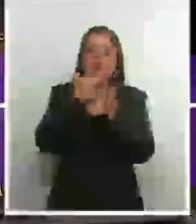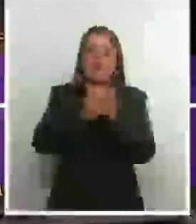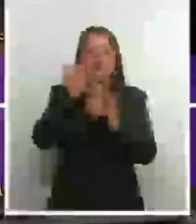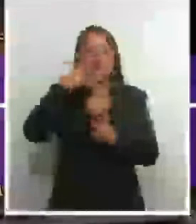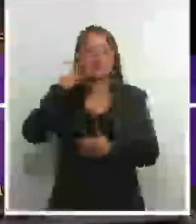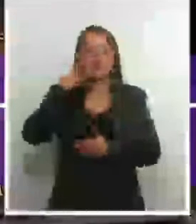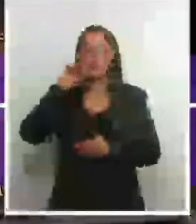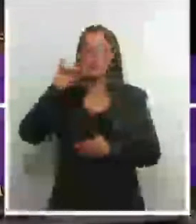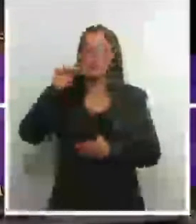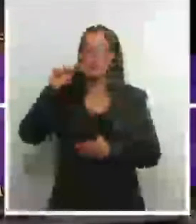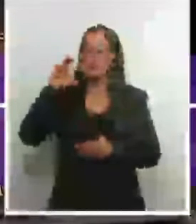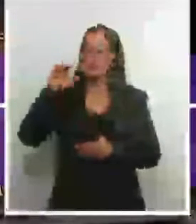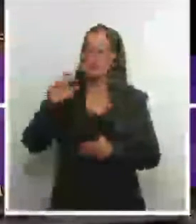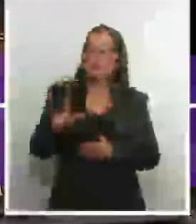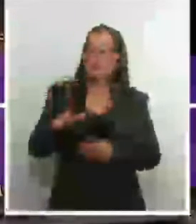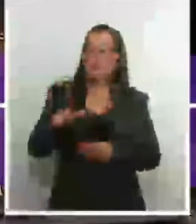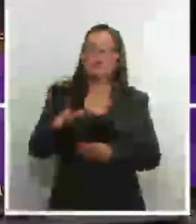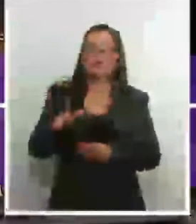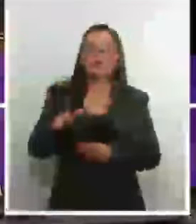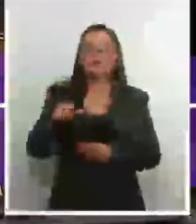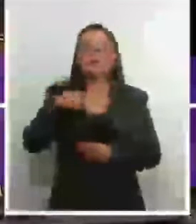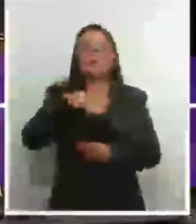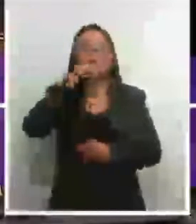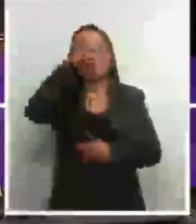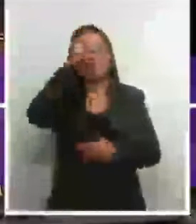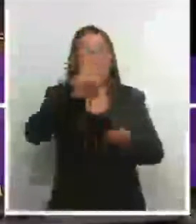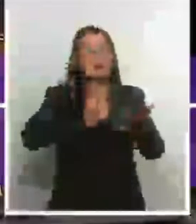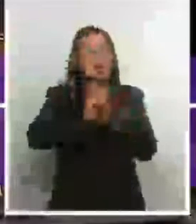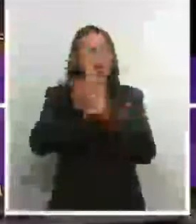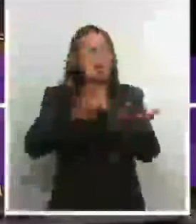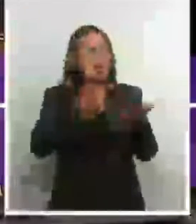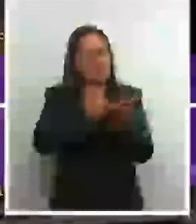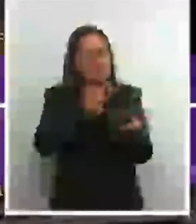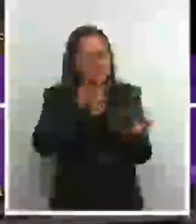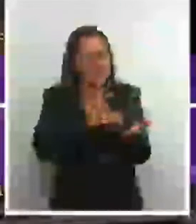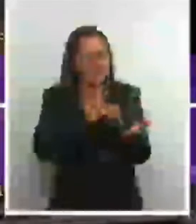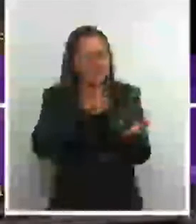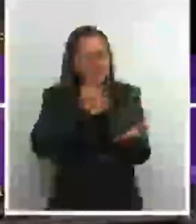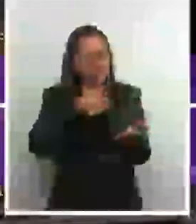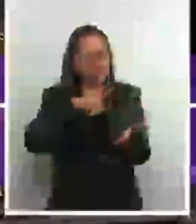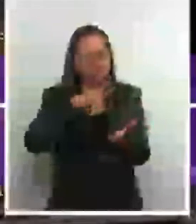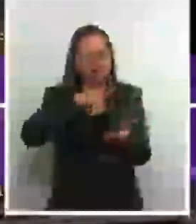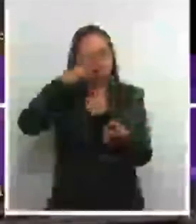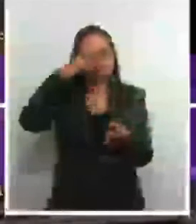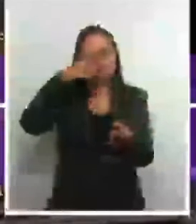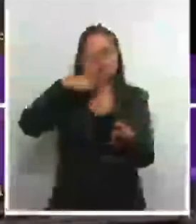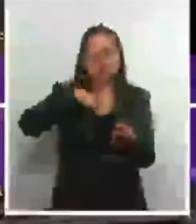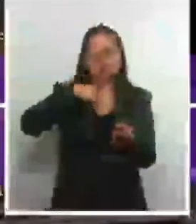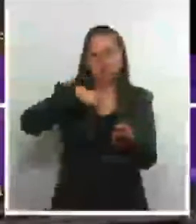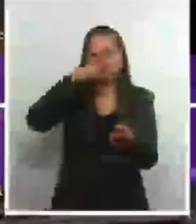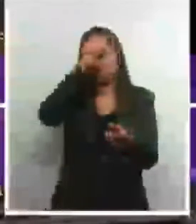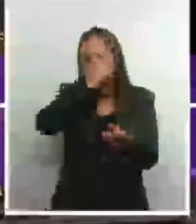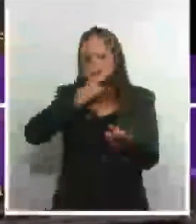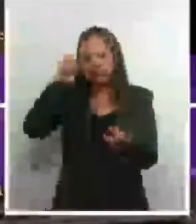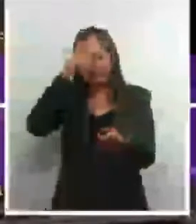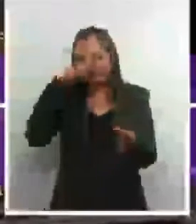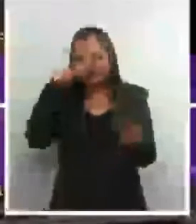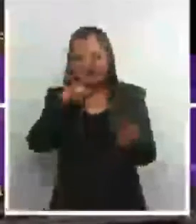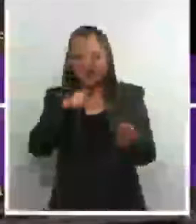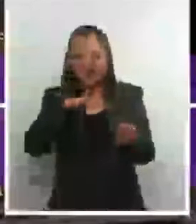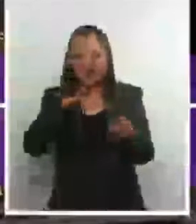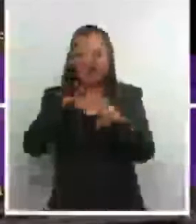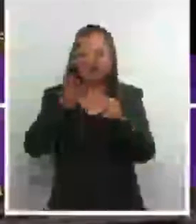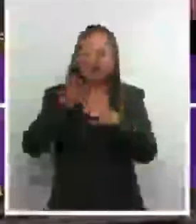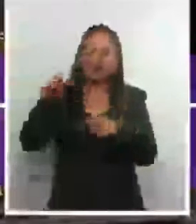fiscal. Yo estoy de acuerdo con el dictamen, pero hacía una observación que bien nos señaló